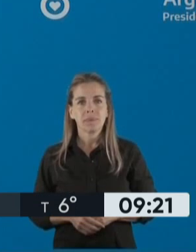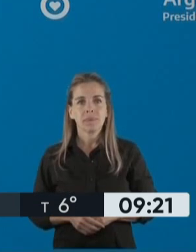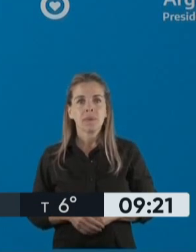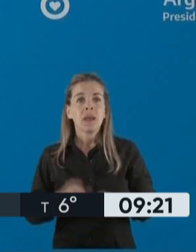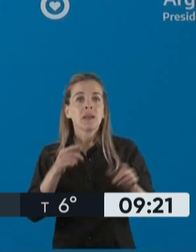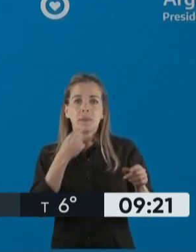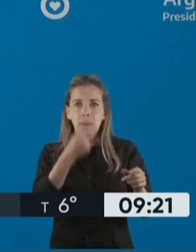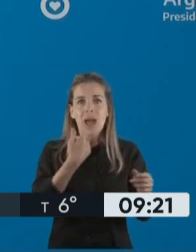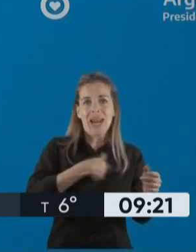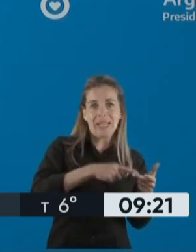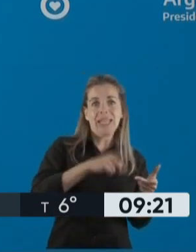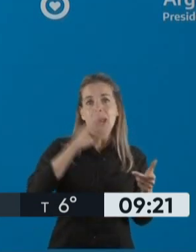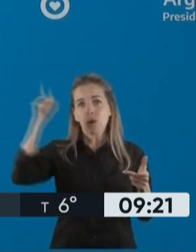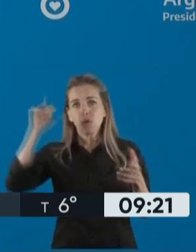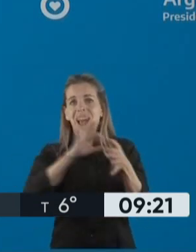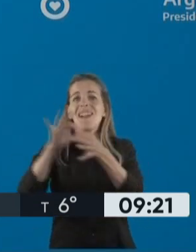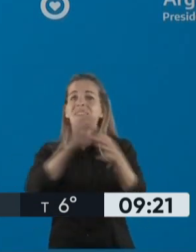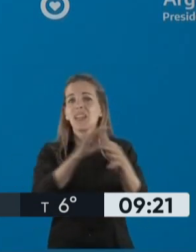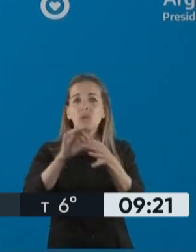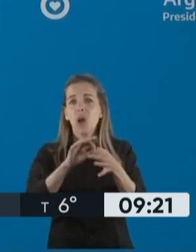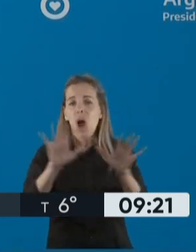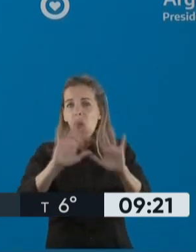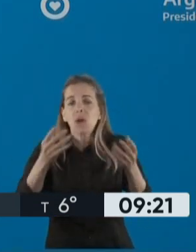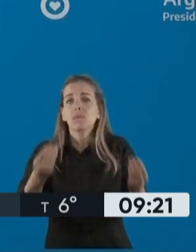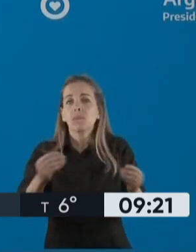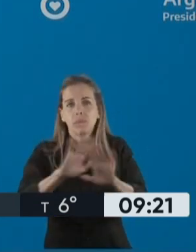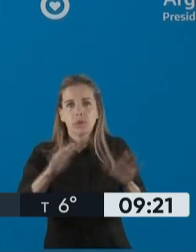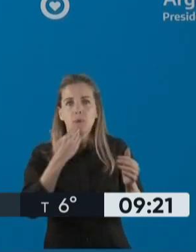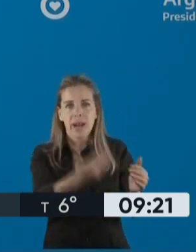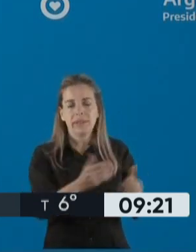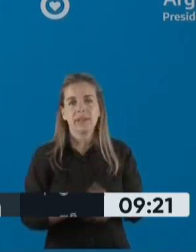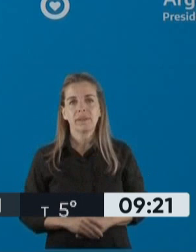No hemos roto relaciones diplomáticas con Rusia, entiendo. Muchas gracias, Nicolás.